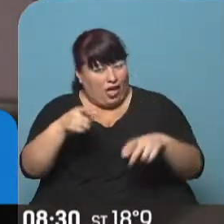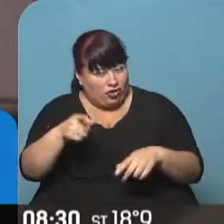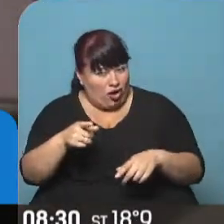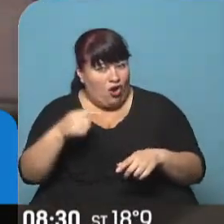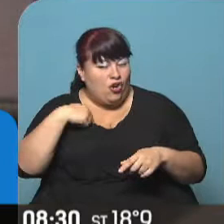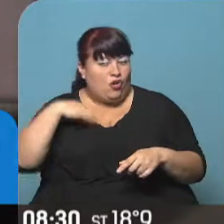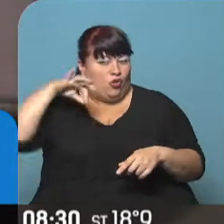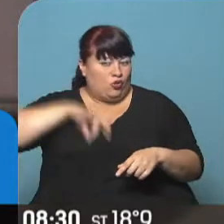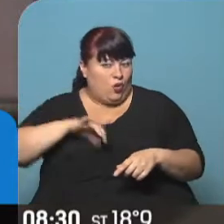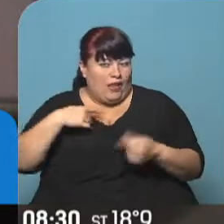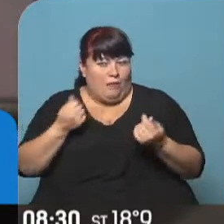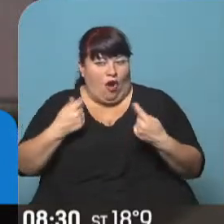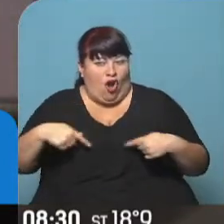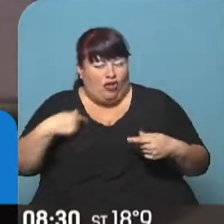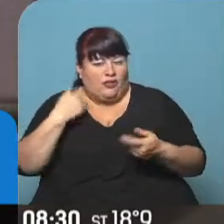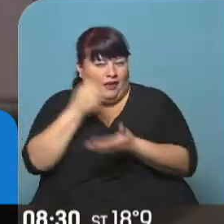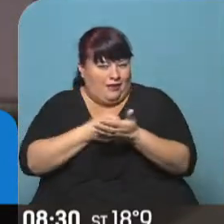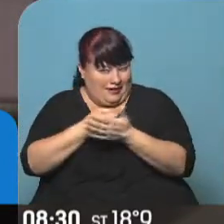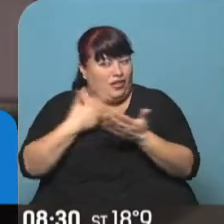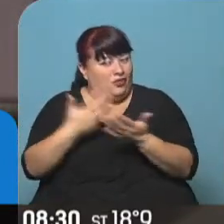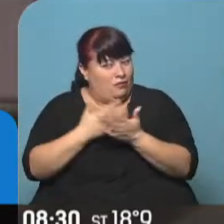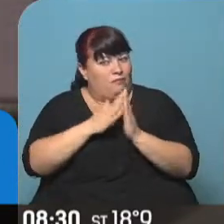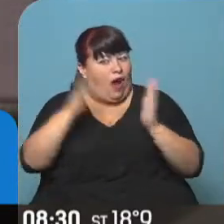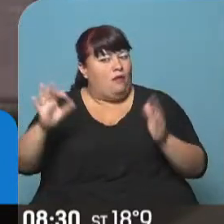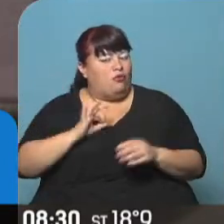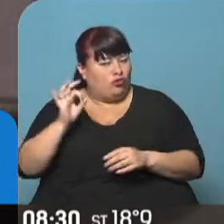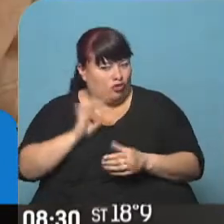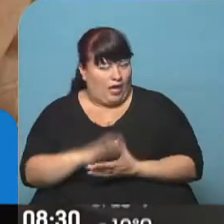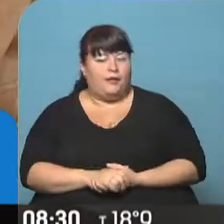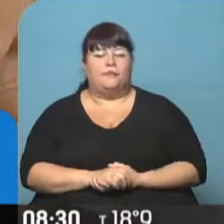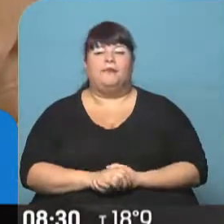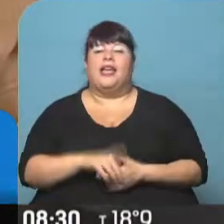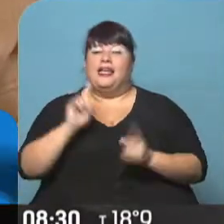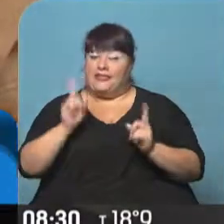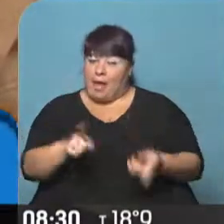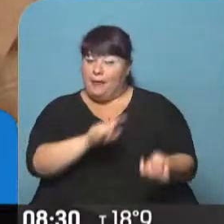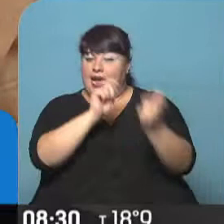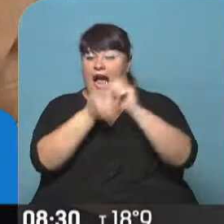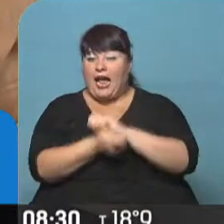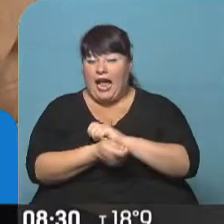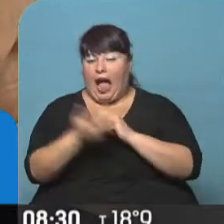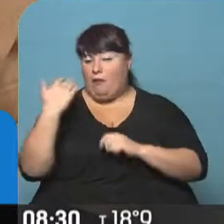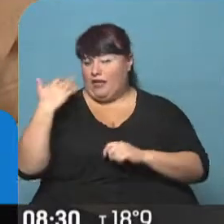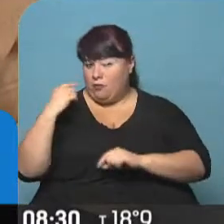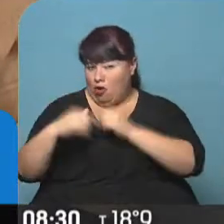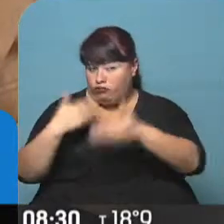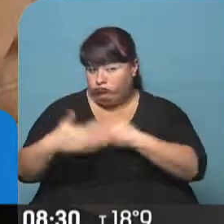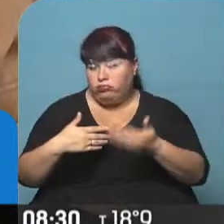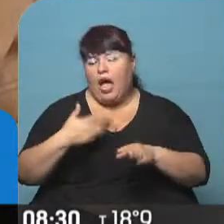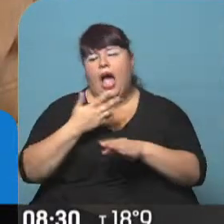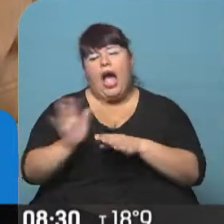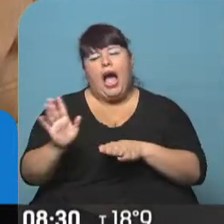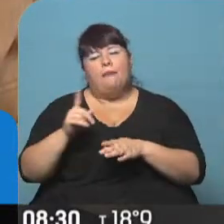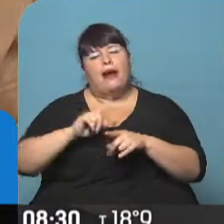con nuestro sueldo y nuestros pocos bienes y nos la pasamos bien durante muchos años. Ahora, también hubo un cambio en estos últimos tiempos, más allá de